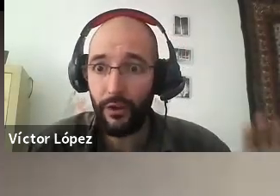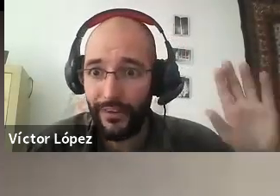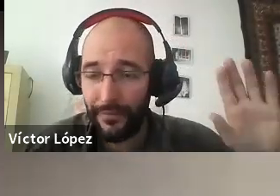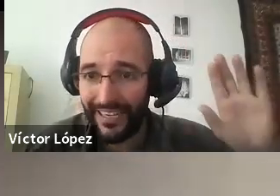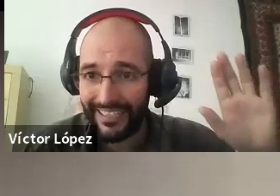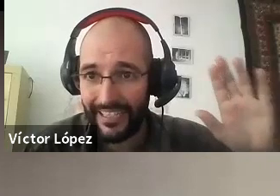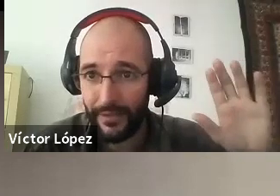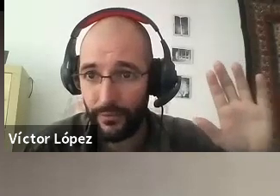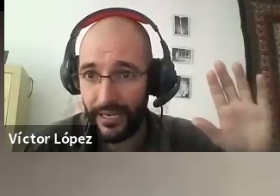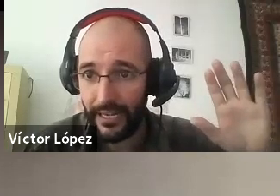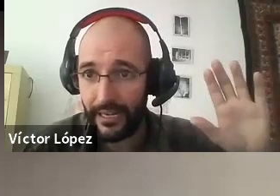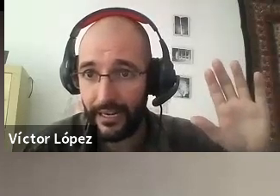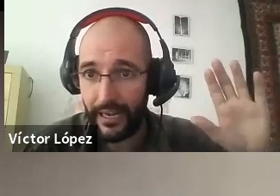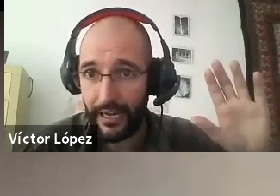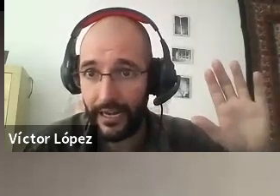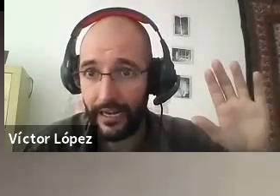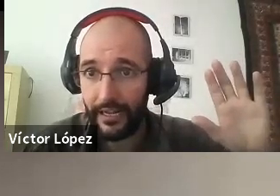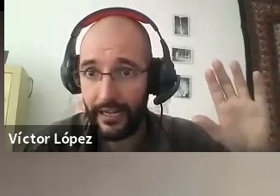¿Me pueden confirmar que se está viendo bien